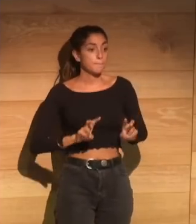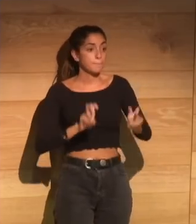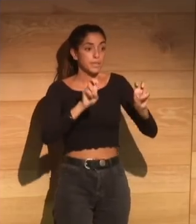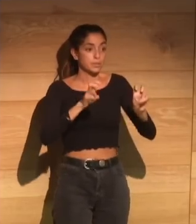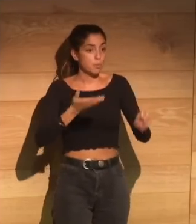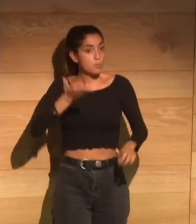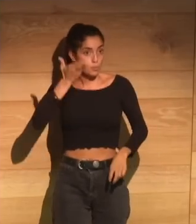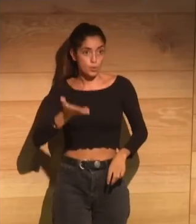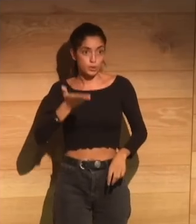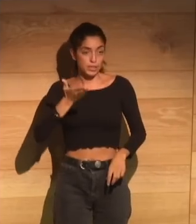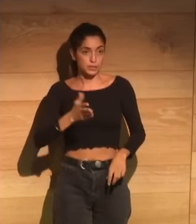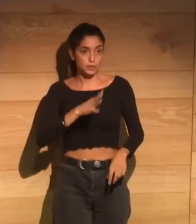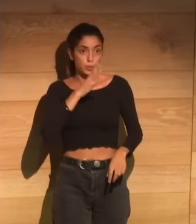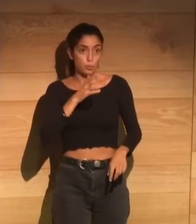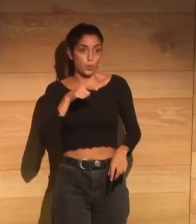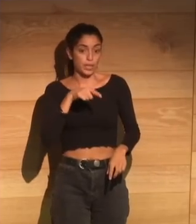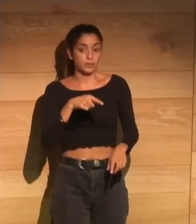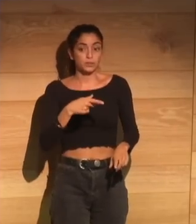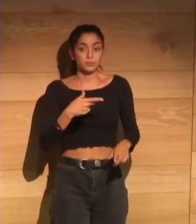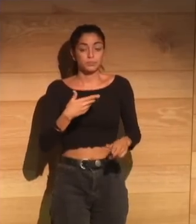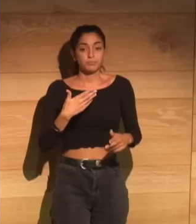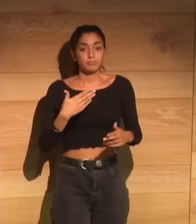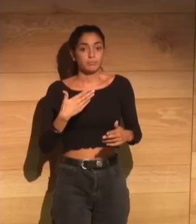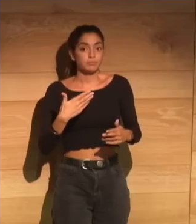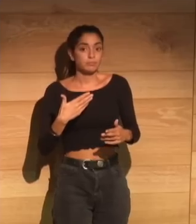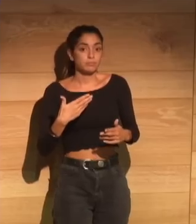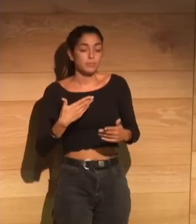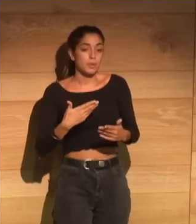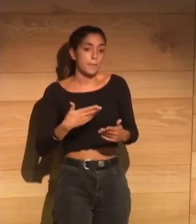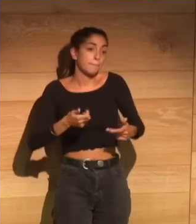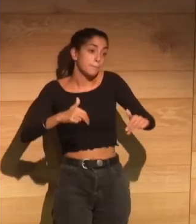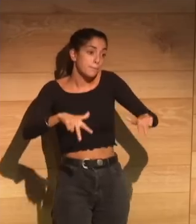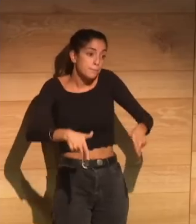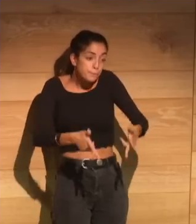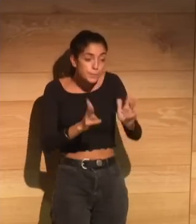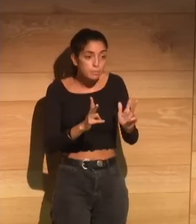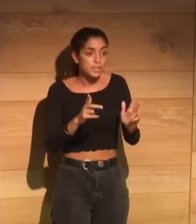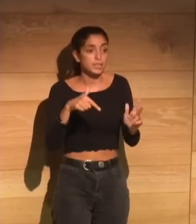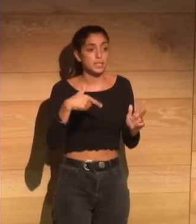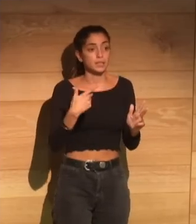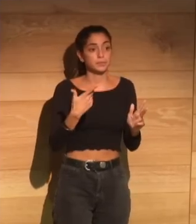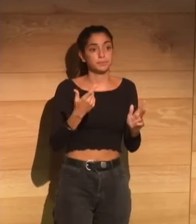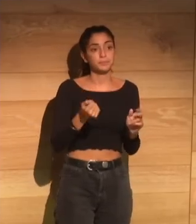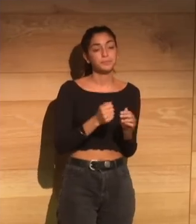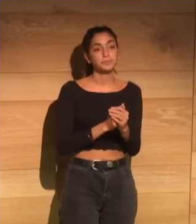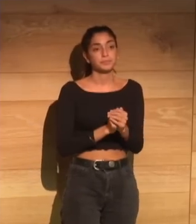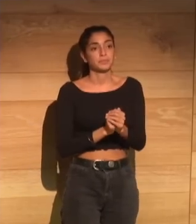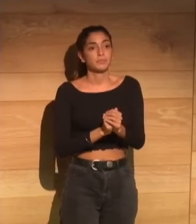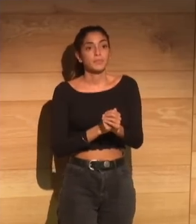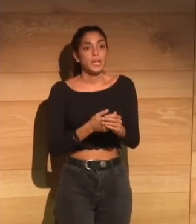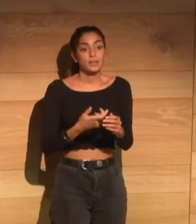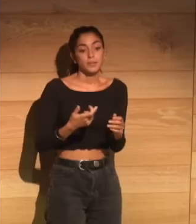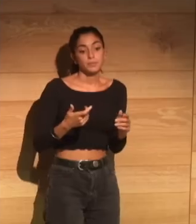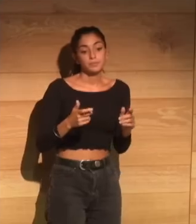permite empezar a establecer toda una serie de conclusiones sobre los principios de reflexión y de refracción y, en fin,